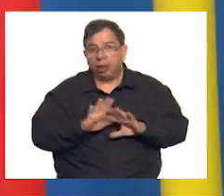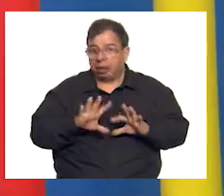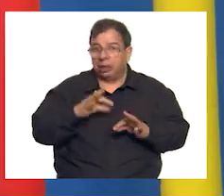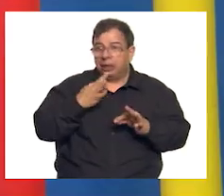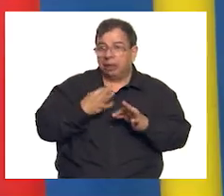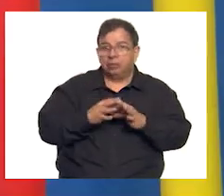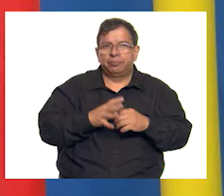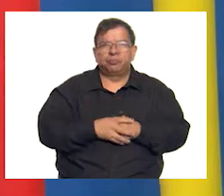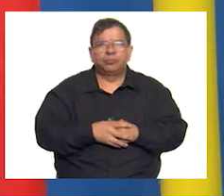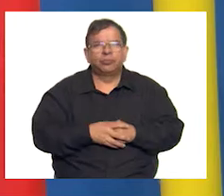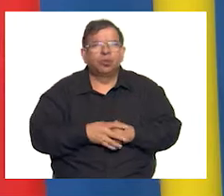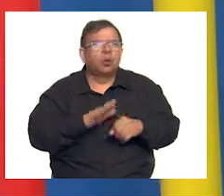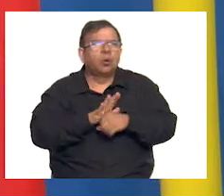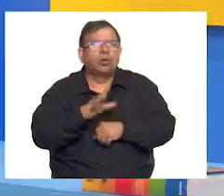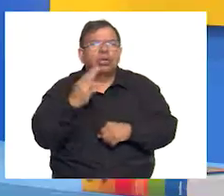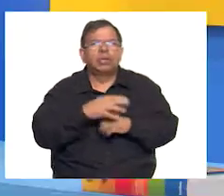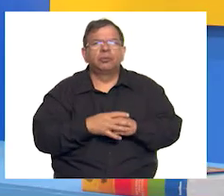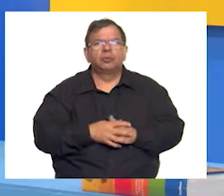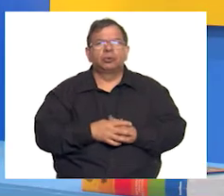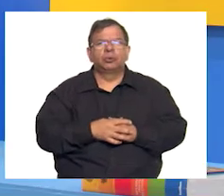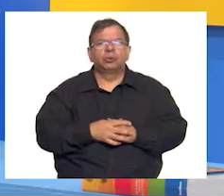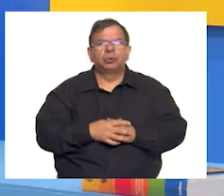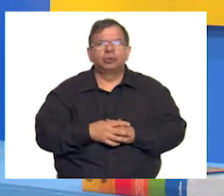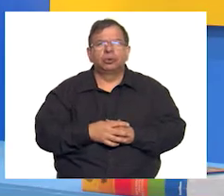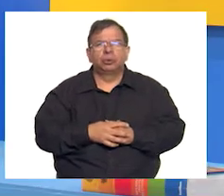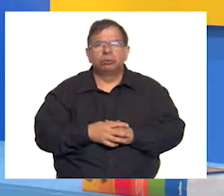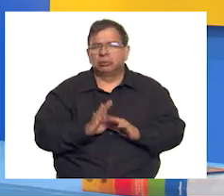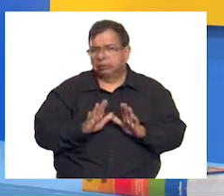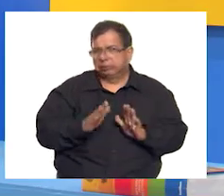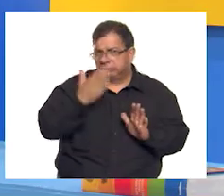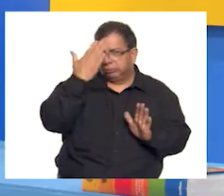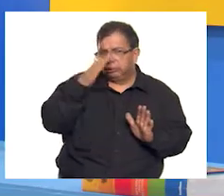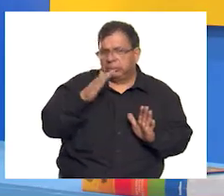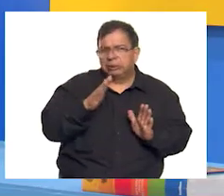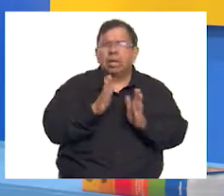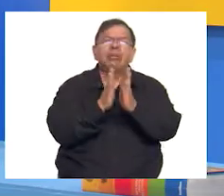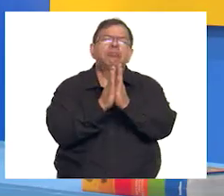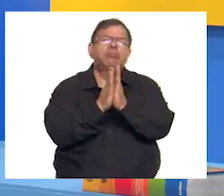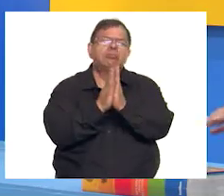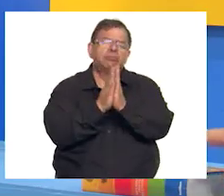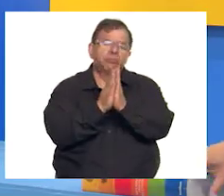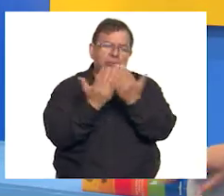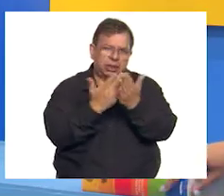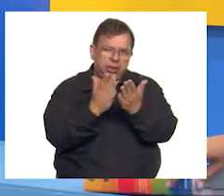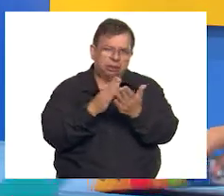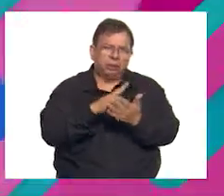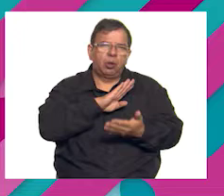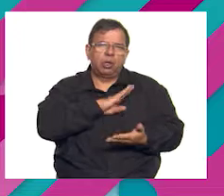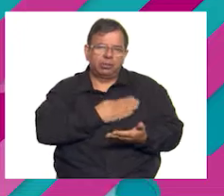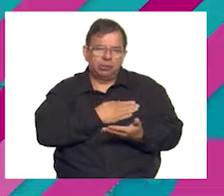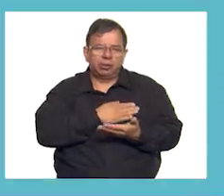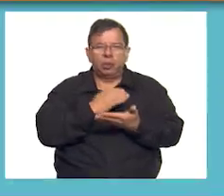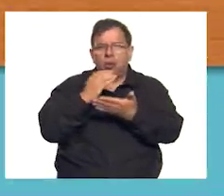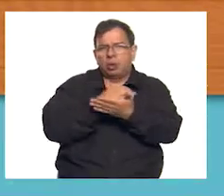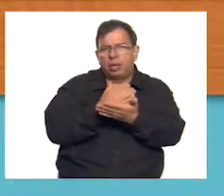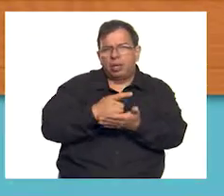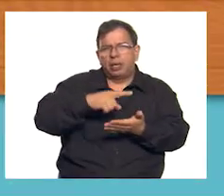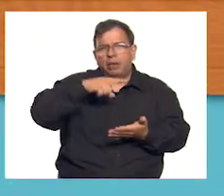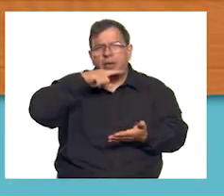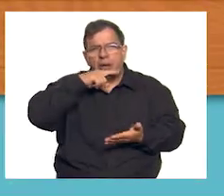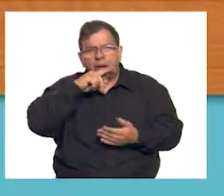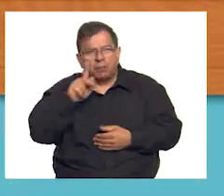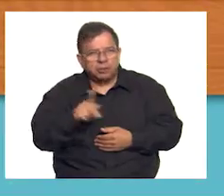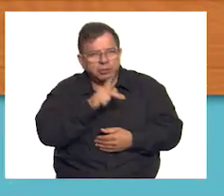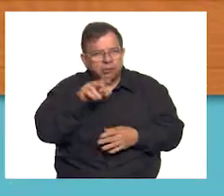vamos a necesitar para la clase? Ya lo sabemos todos, ¿verdad? Libro de texto de español, cuaderno, lápiz o pluma para